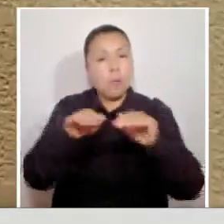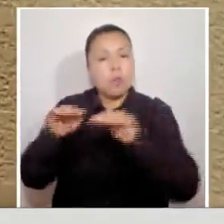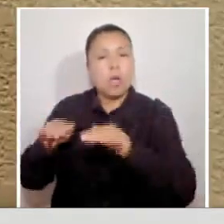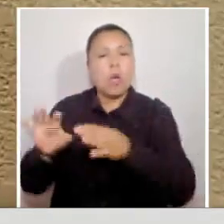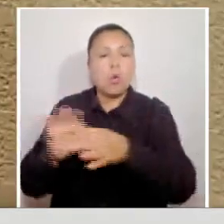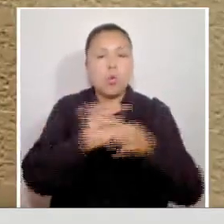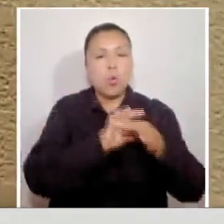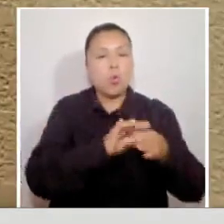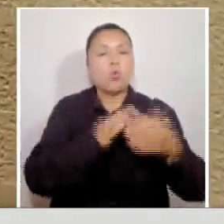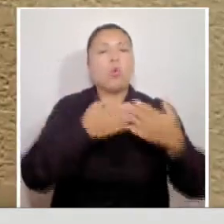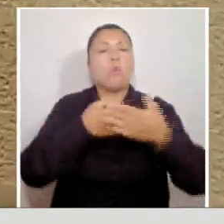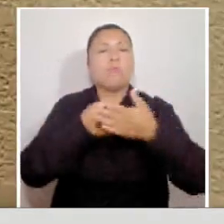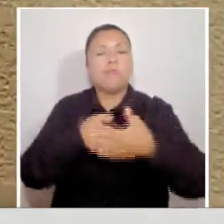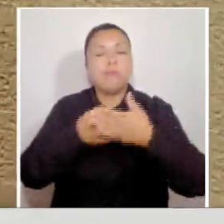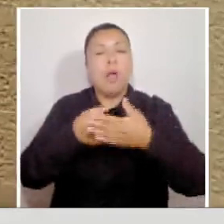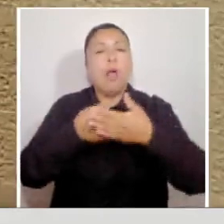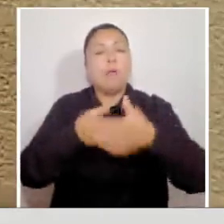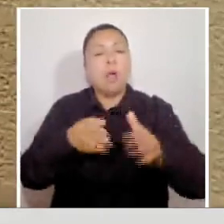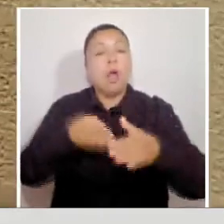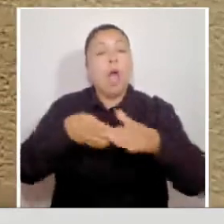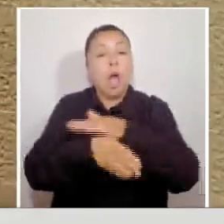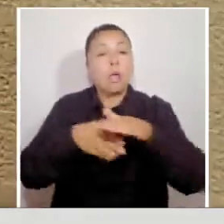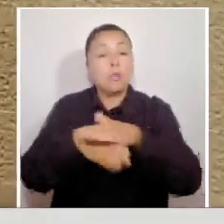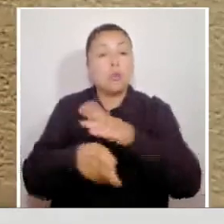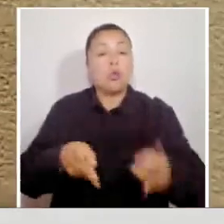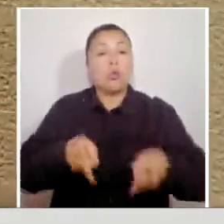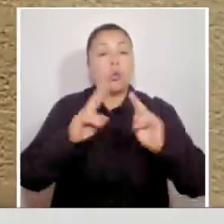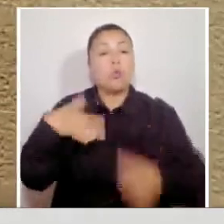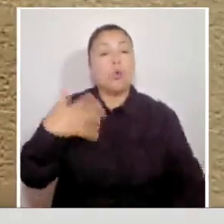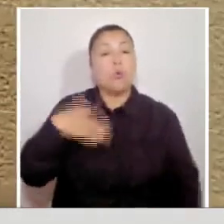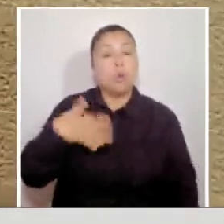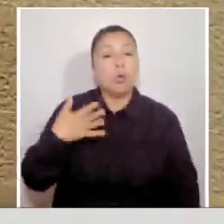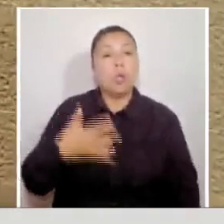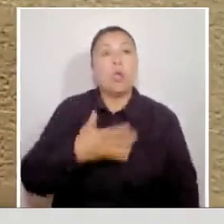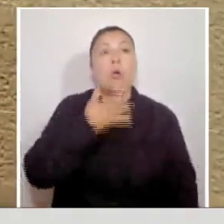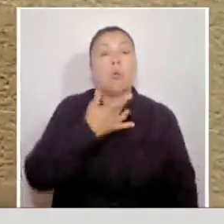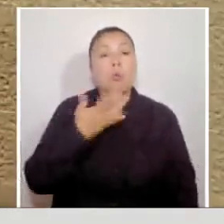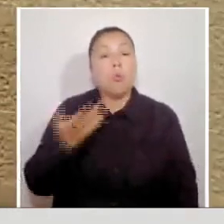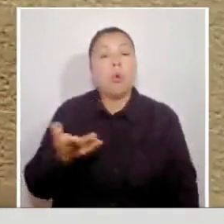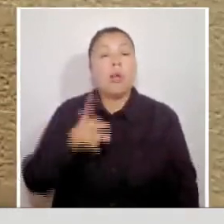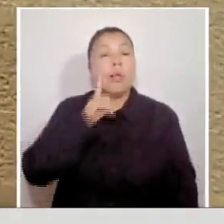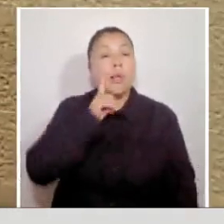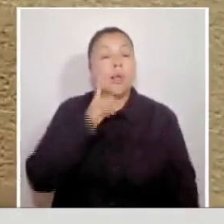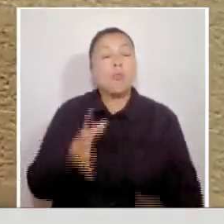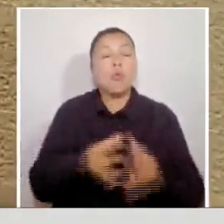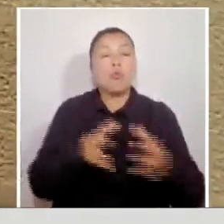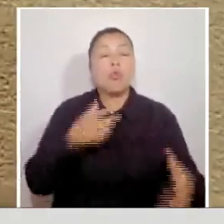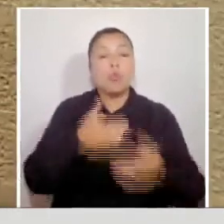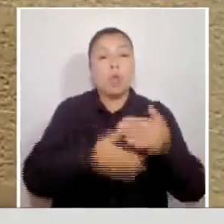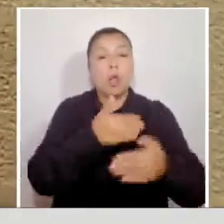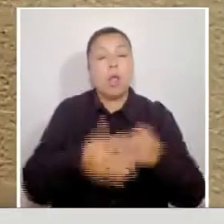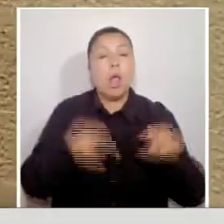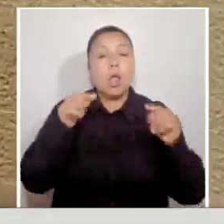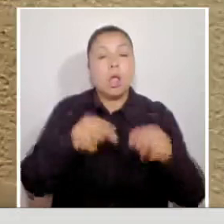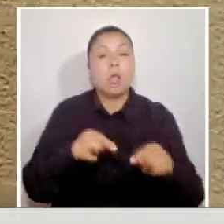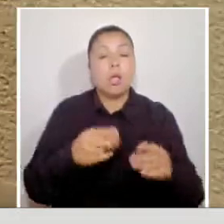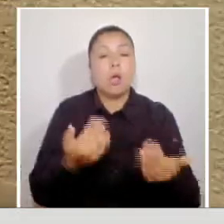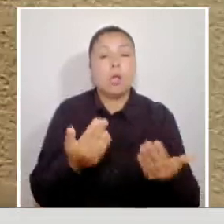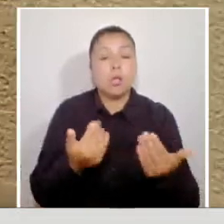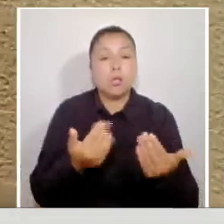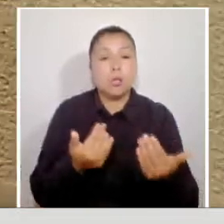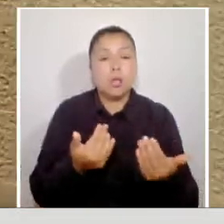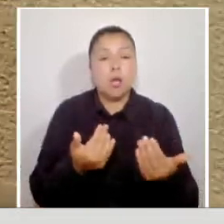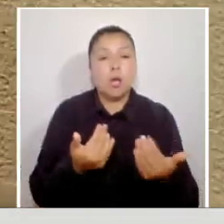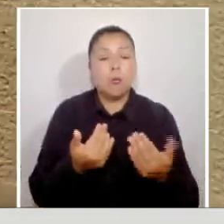barreras de acceso a sus derechos fundamentales porque aún tenemos mucho por avanzar y acá lo que se necesita es un